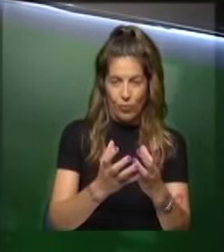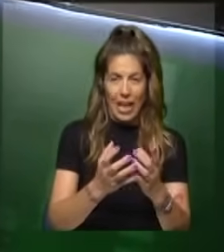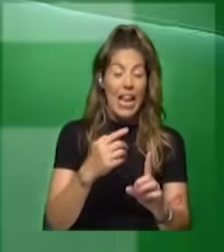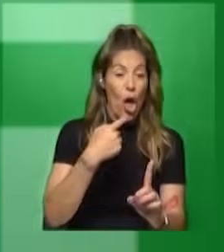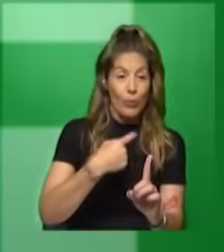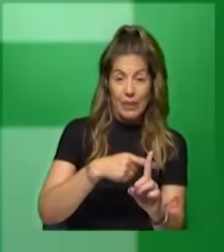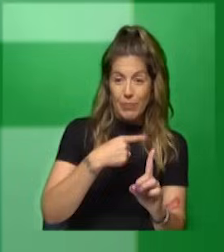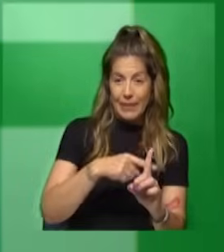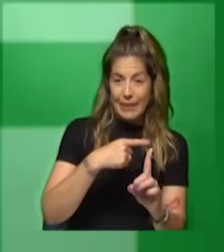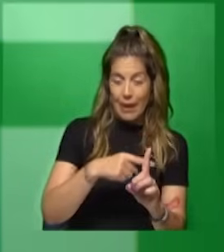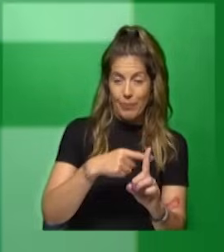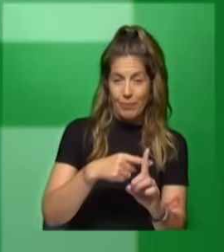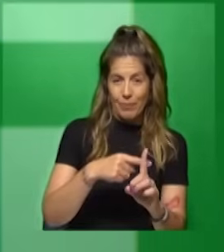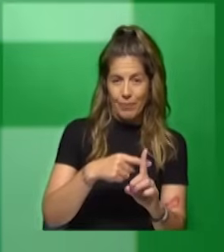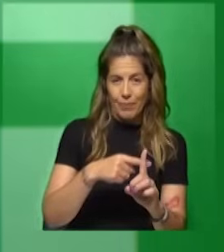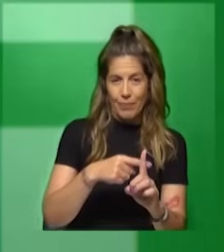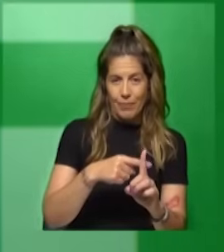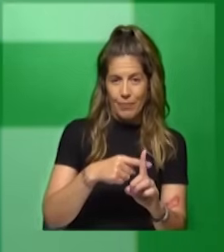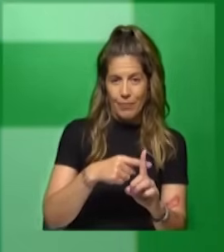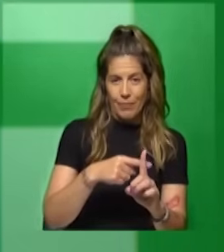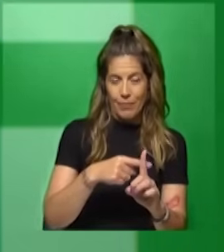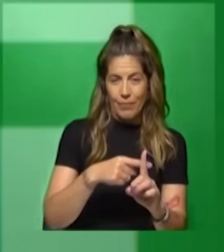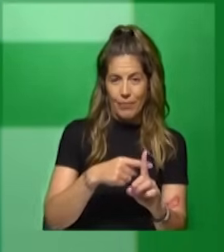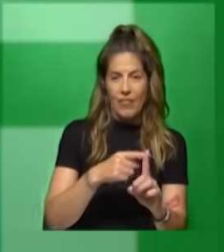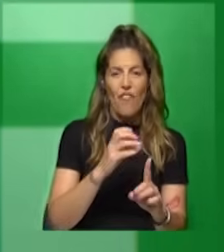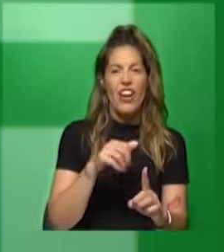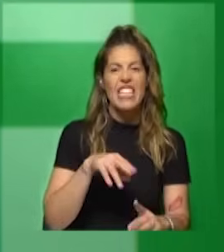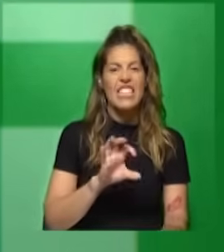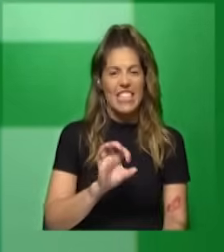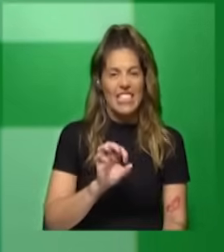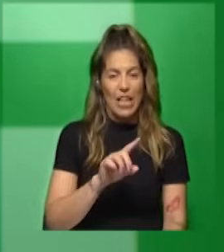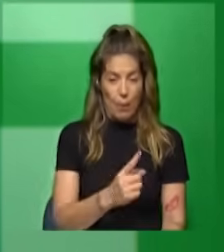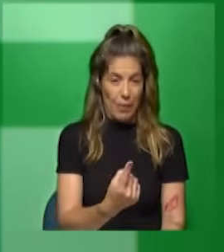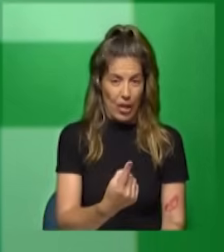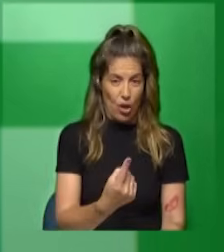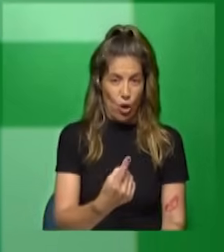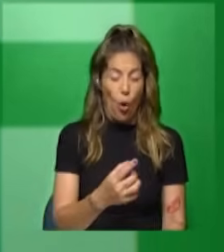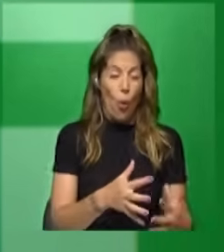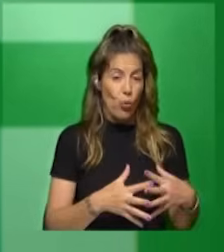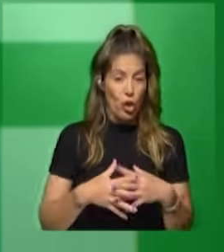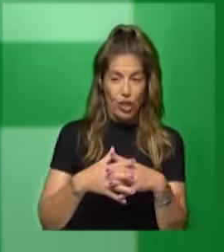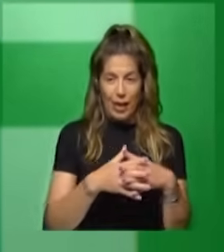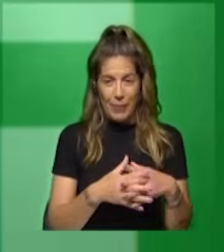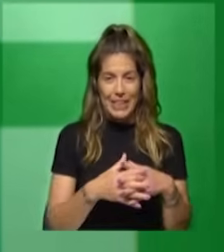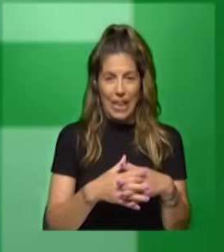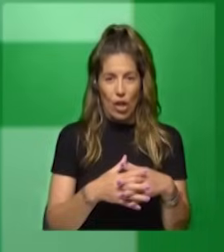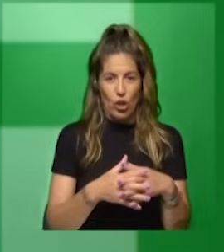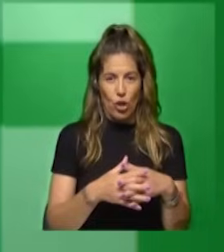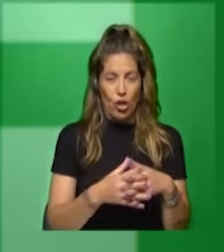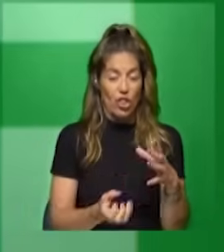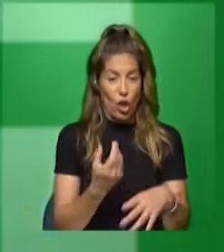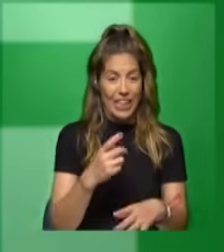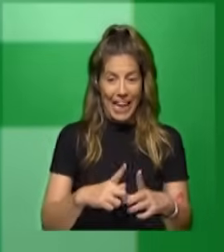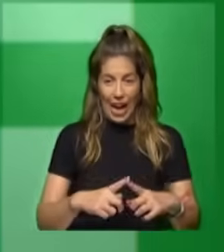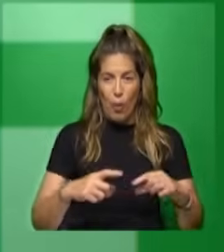optimista, de la cual el que estaba adelante era Francis Fukuyama, un norteamericano de origen